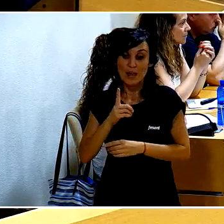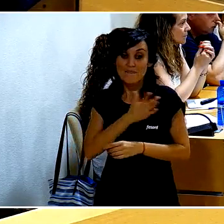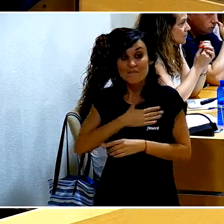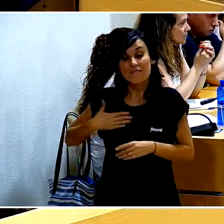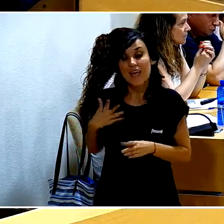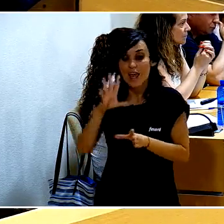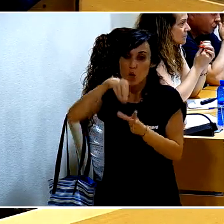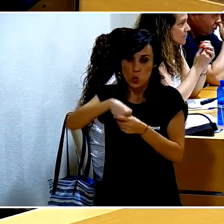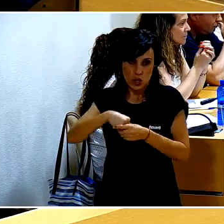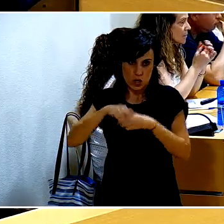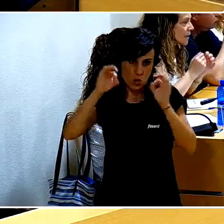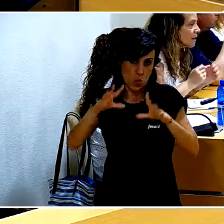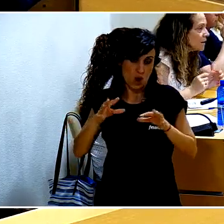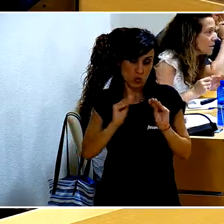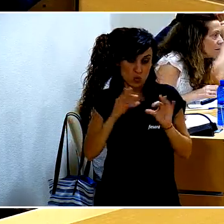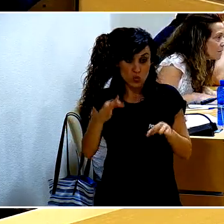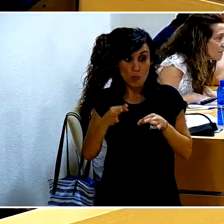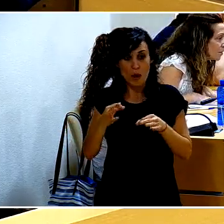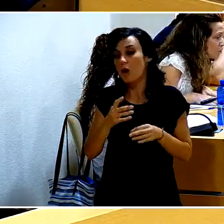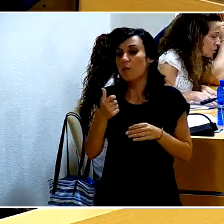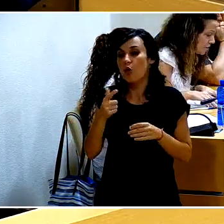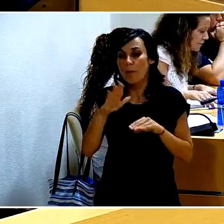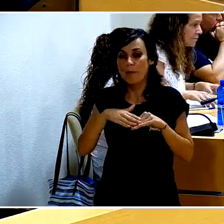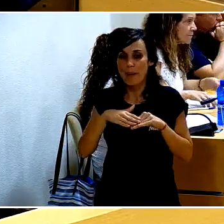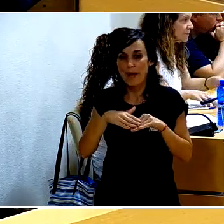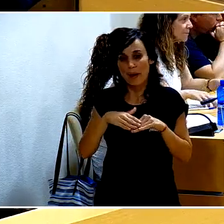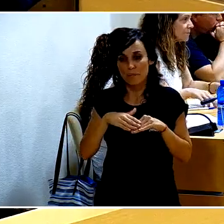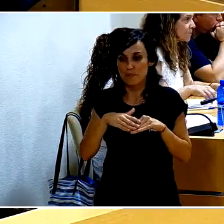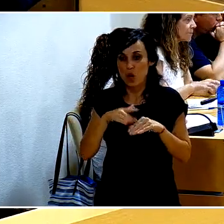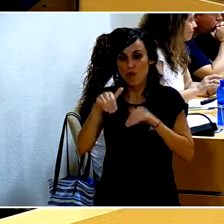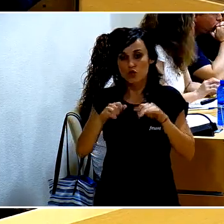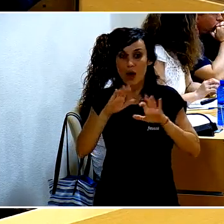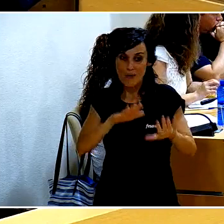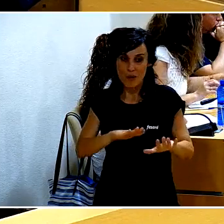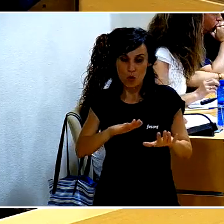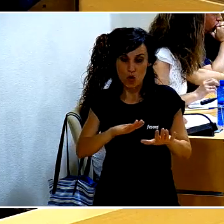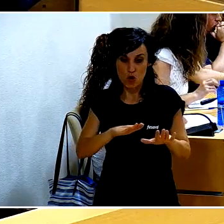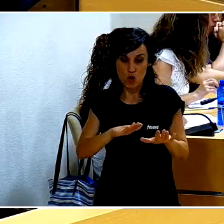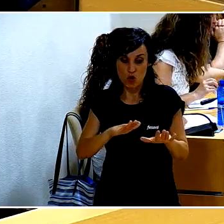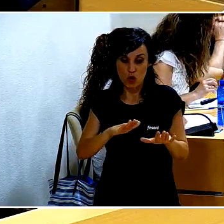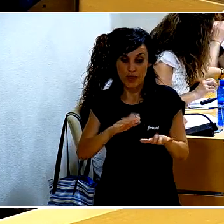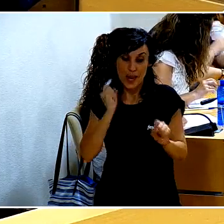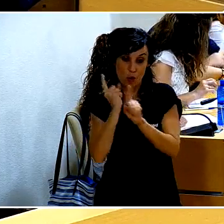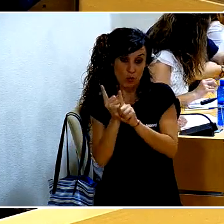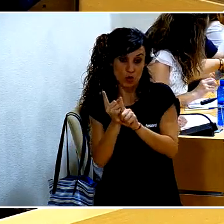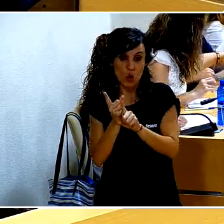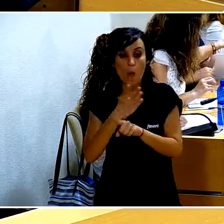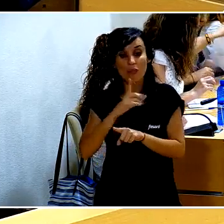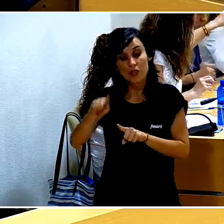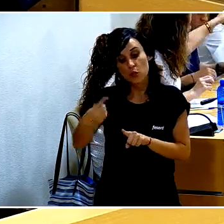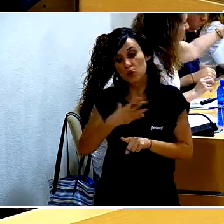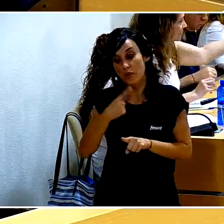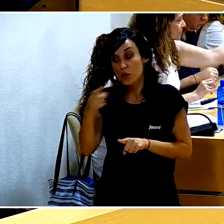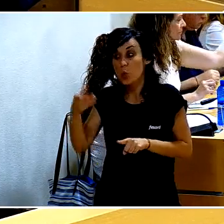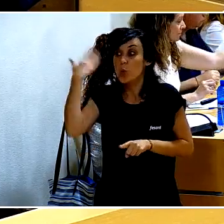hace de forma habitual, para crear cierta discordia o para que un voto favorable de la oposición pueda luego decir, oiga, que